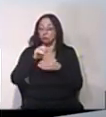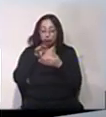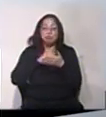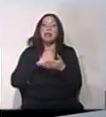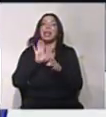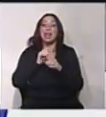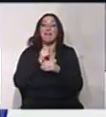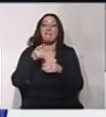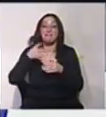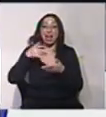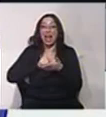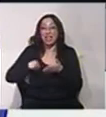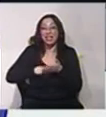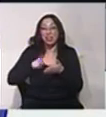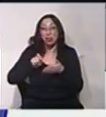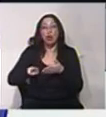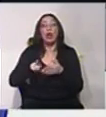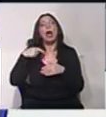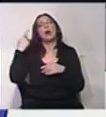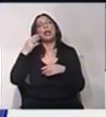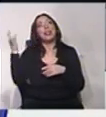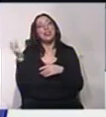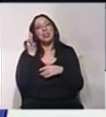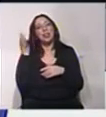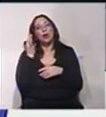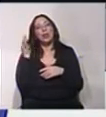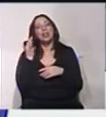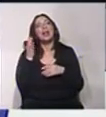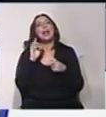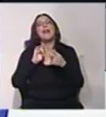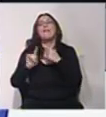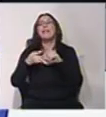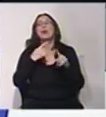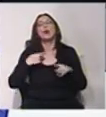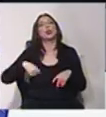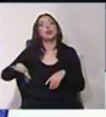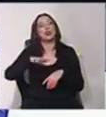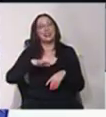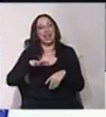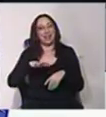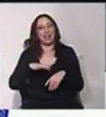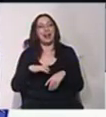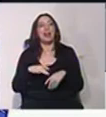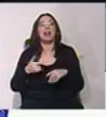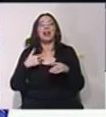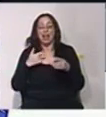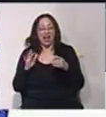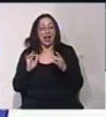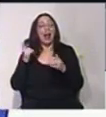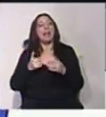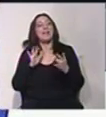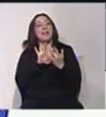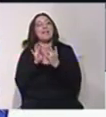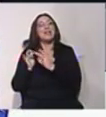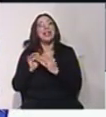tenemos otras series de teorías que hablan más allá de los vínculos sociales que establece la gente, ¿no? Nosotros, al establecer vínculos, que tenemos